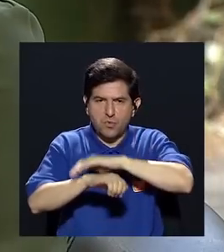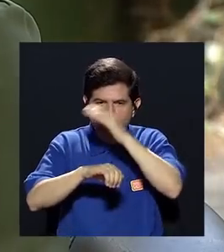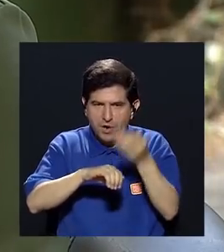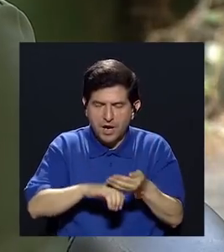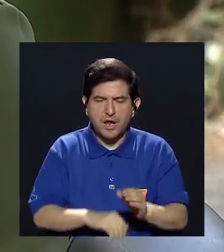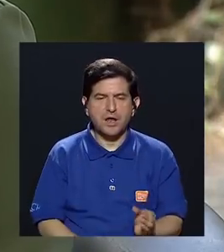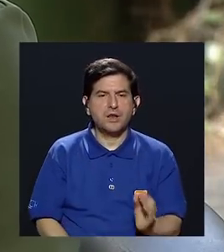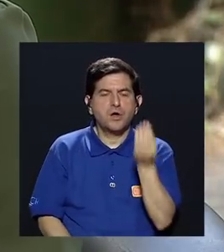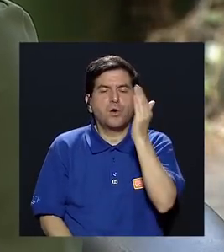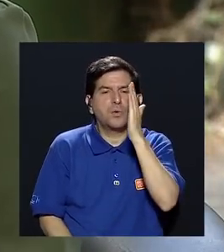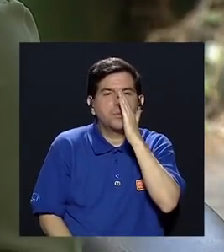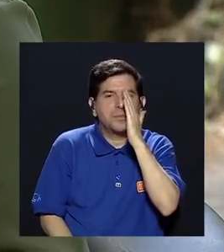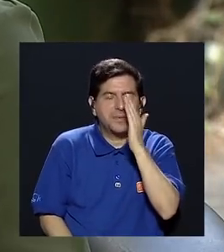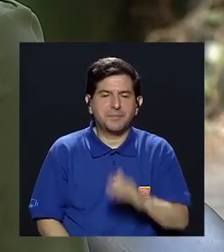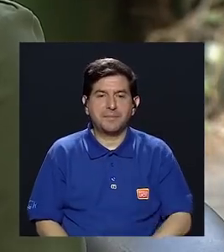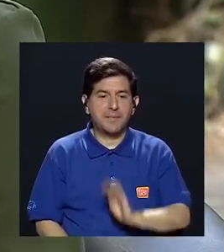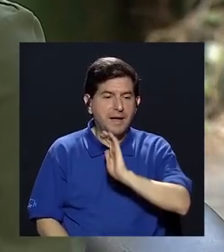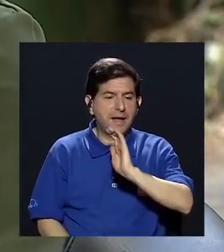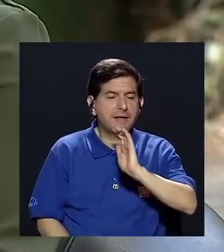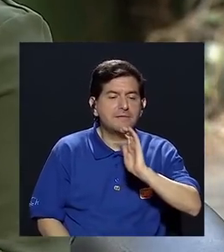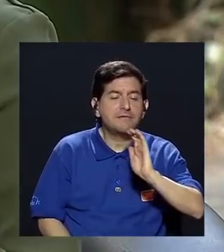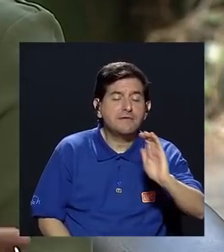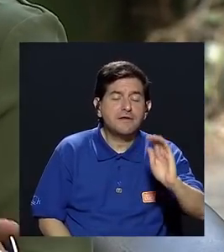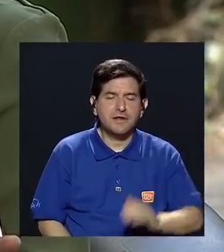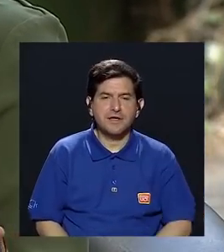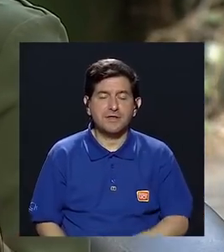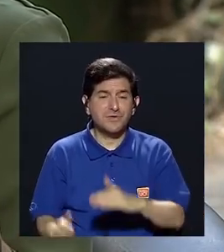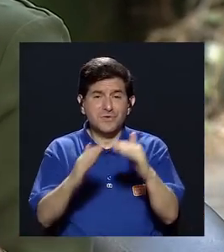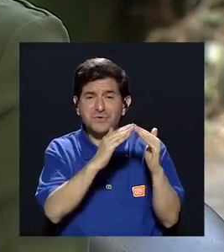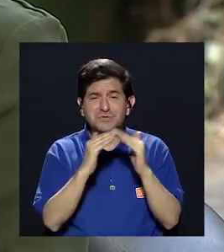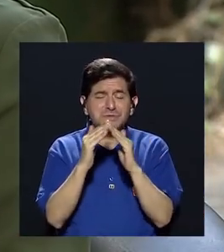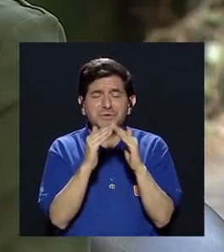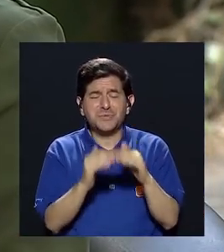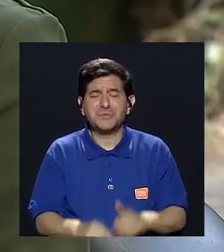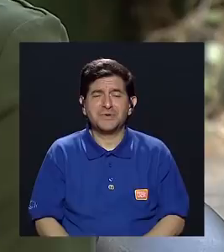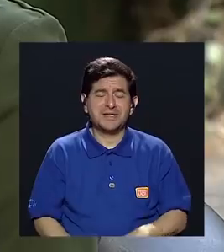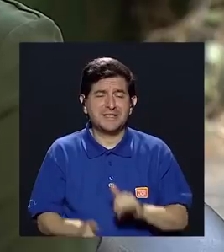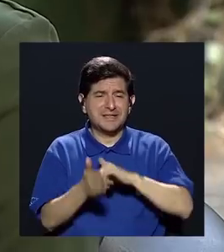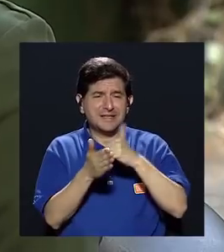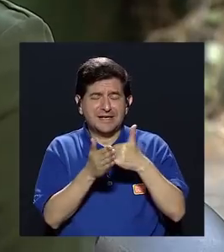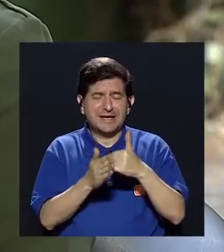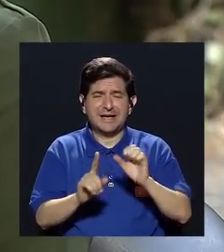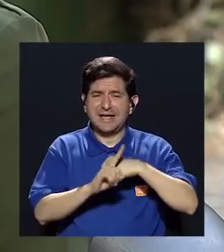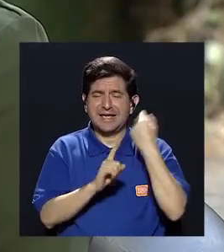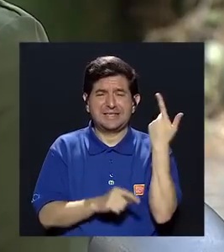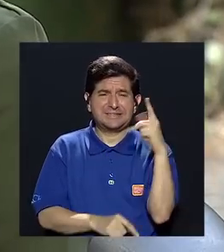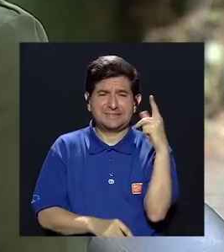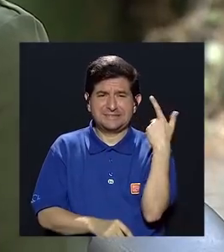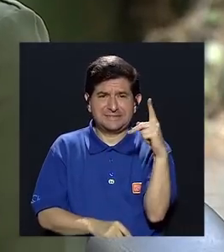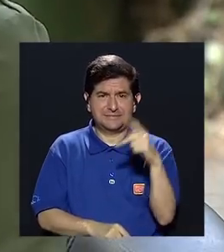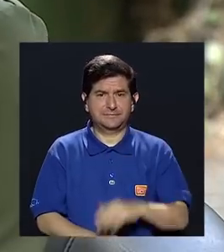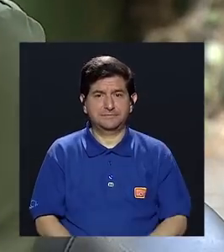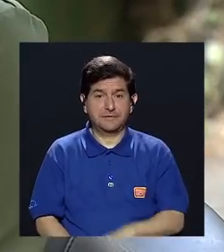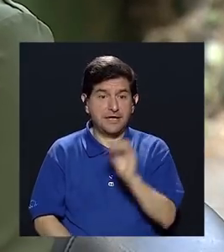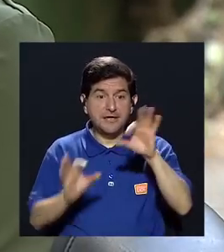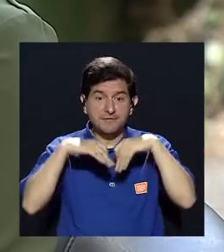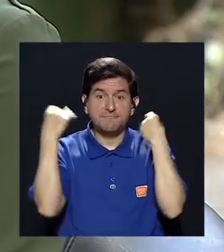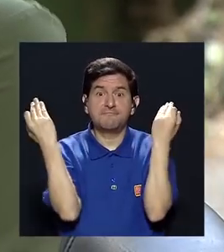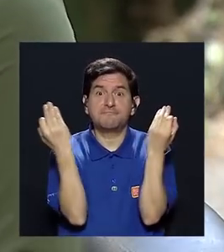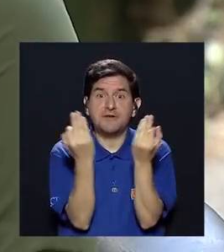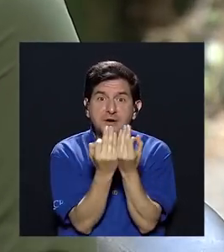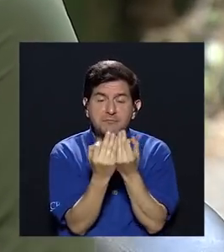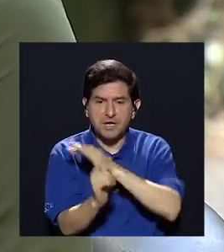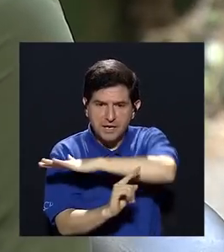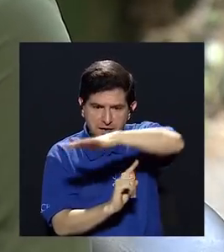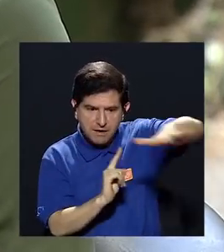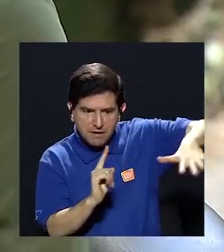embarazadas, adolescentes, madres, niños pequeños, todos de comunidades vulnerables, en condiciones de mucho riesgo, y familias que en